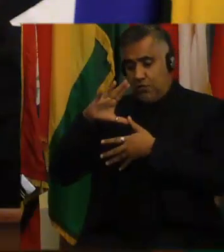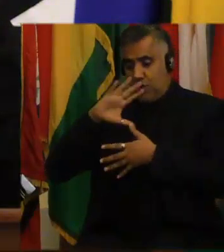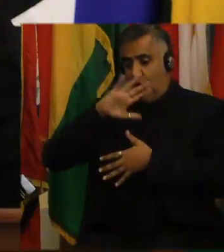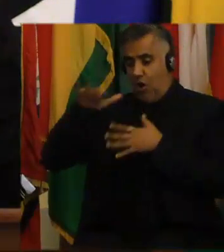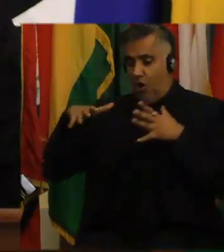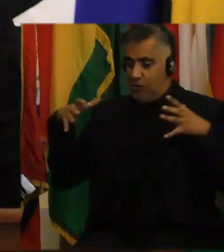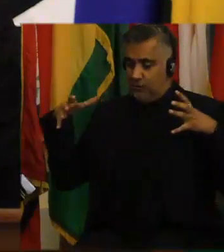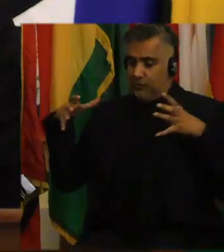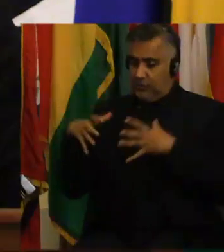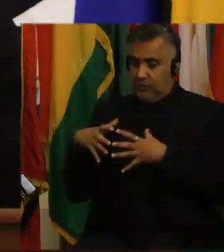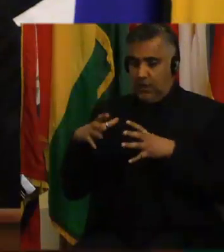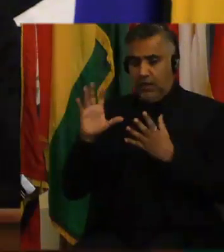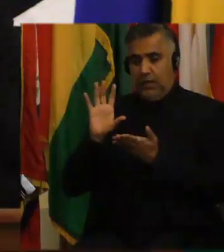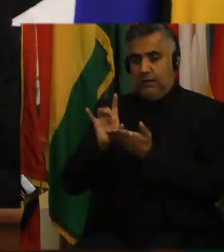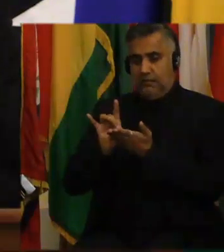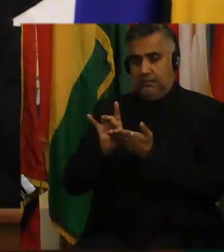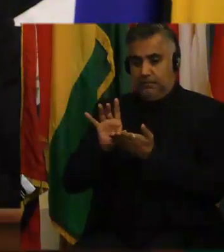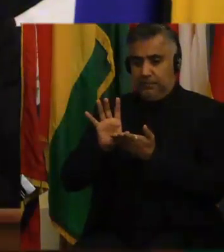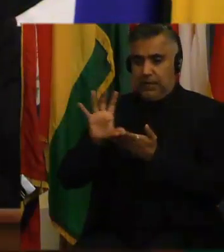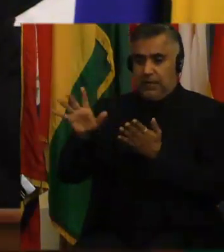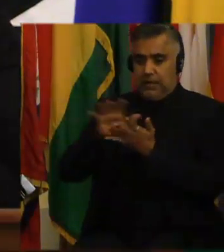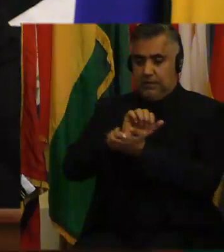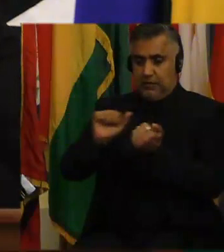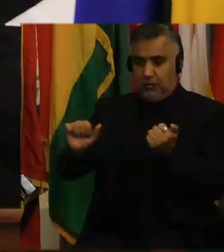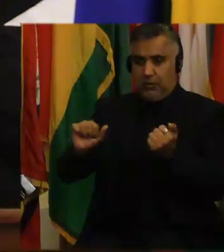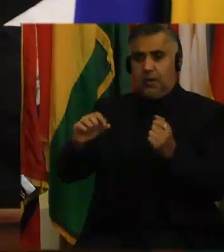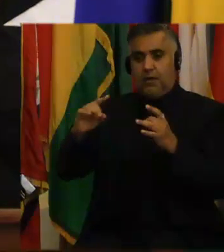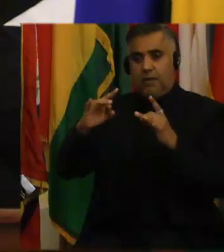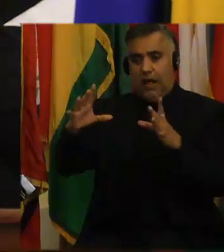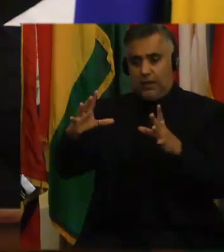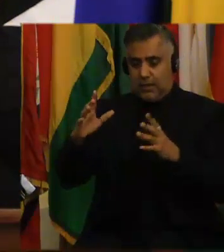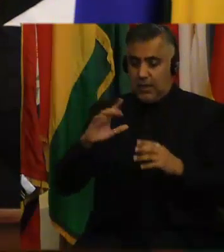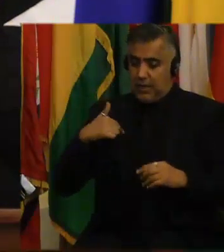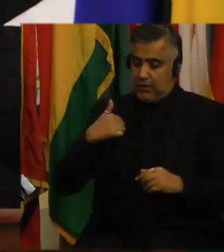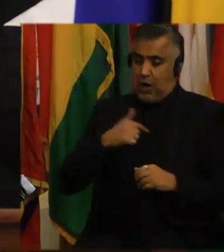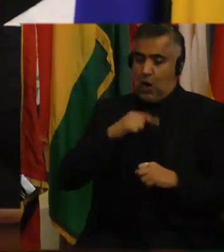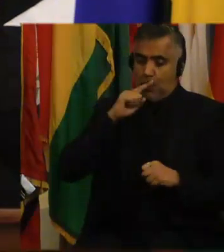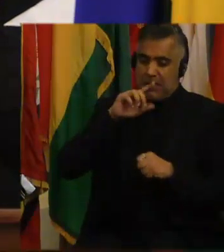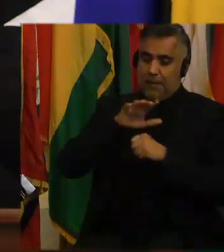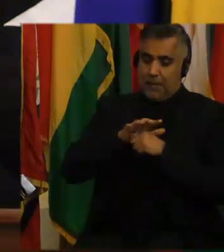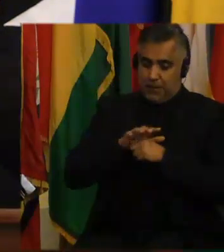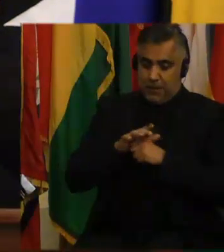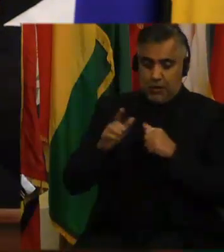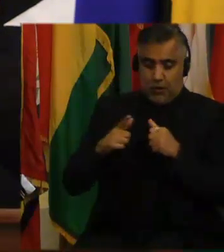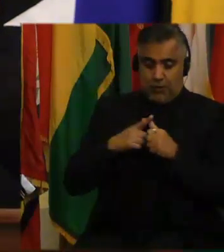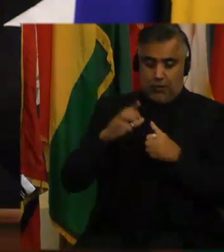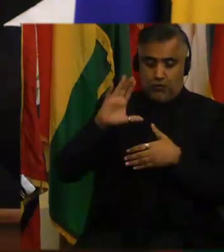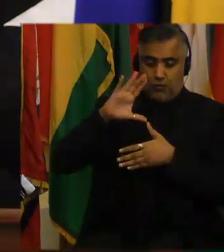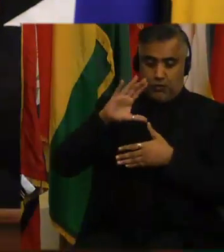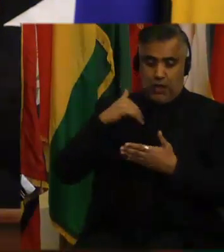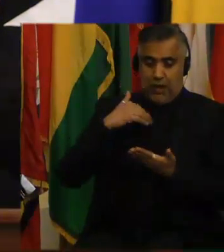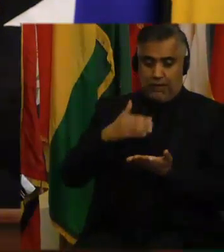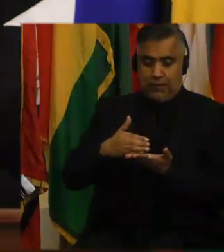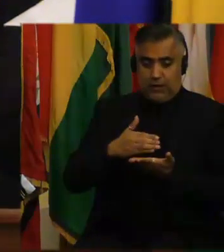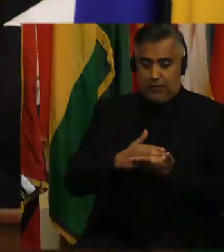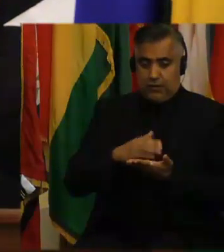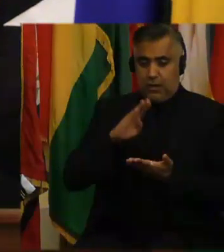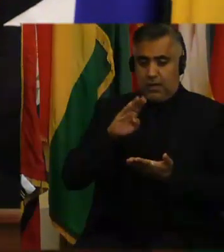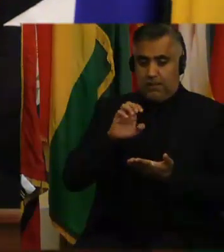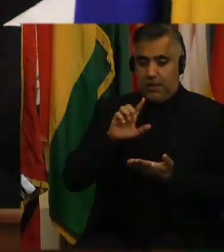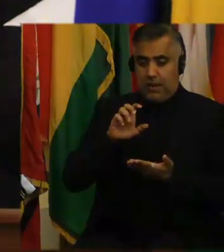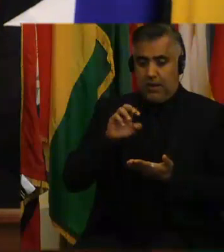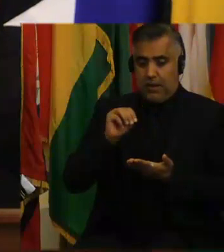nosotros es un compromiso ser la primera región de contar con una convención como la Convención de Belén do Pará, y por